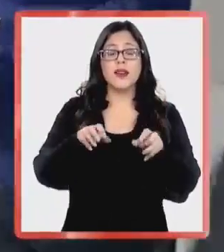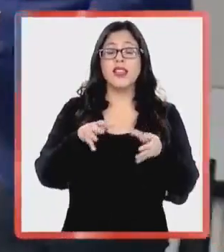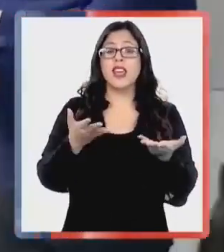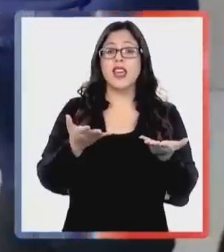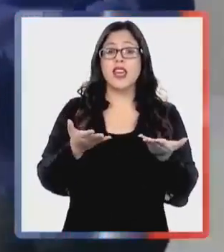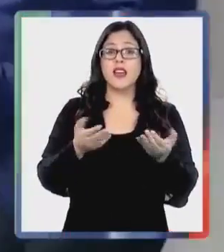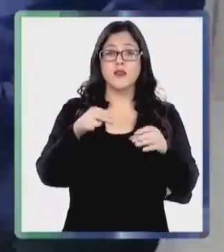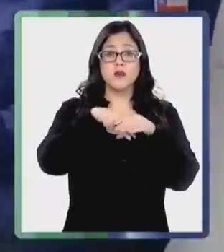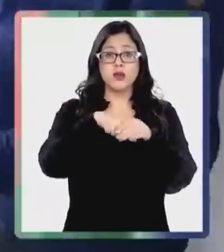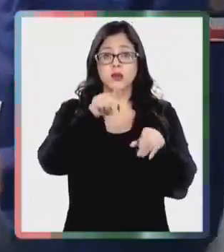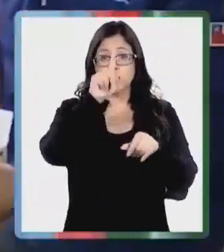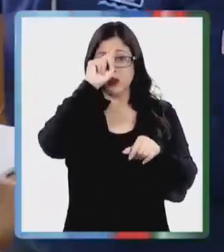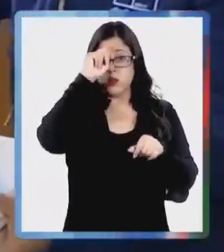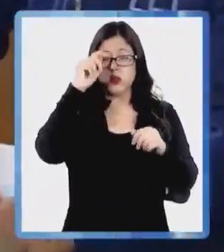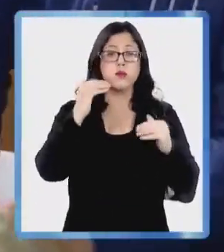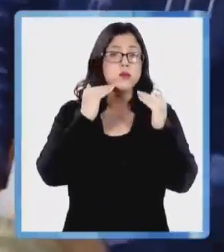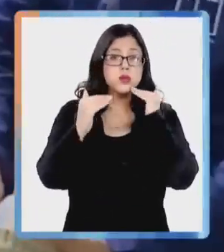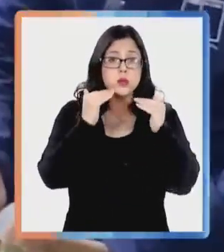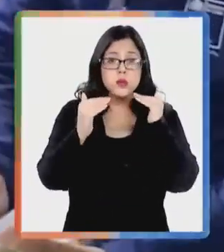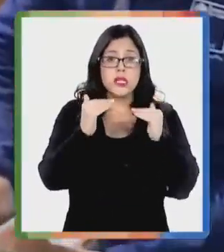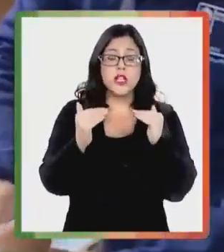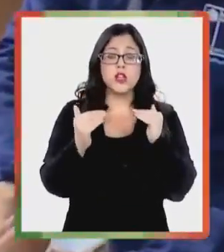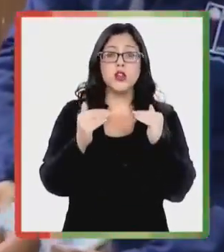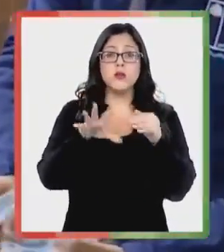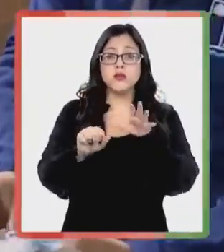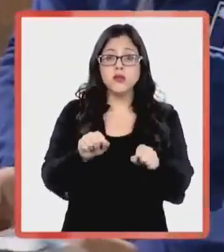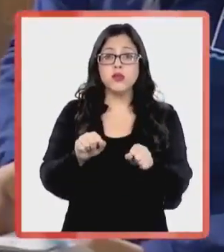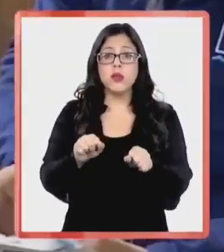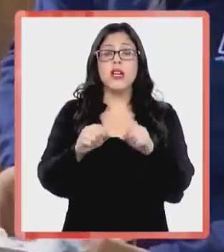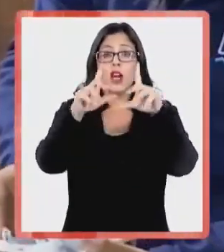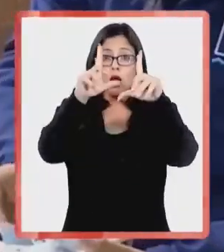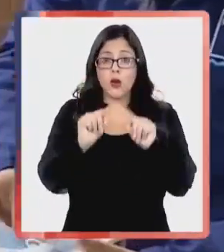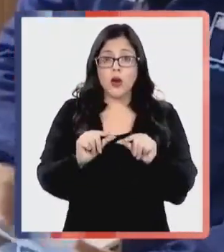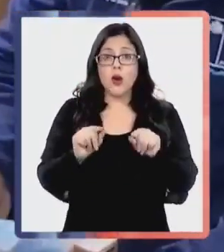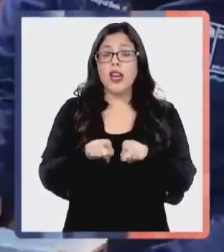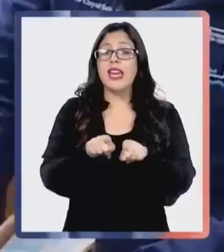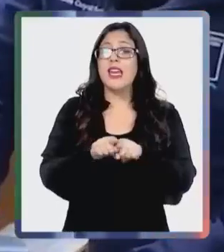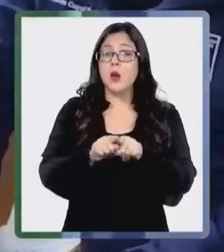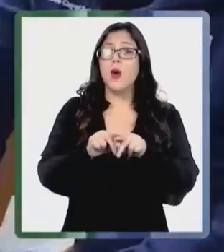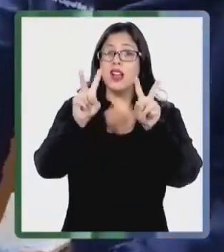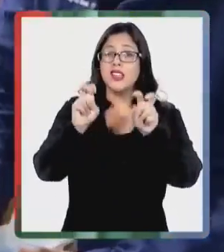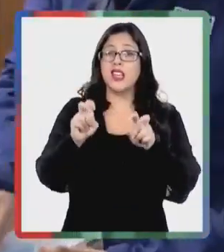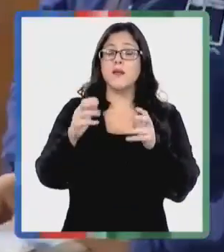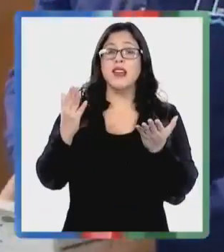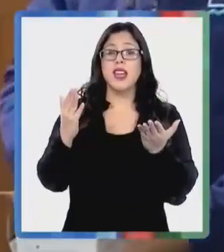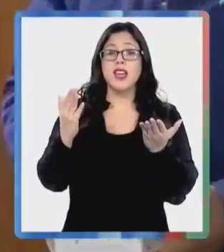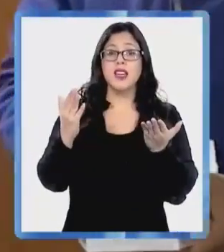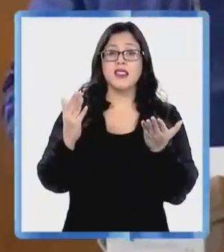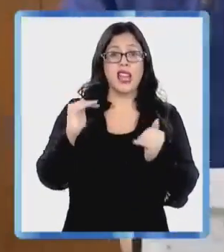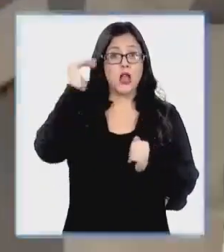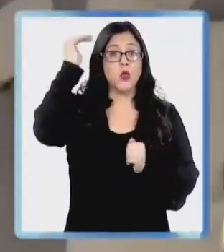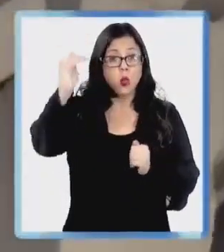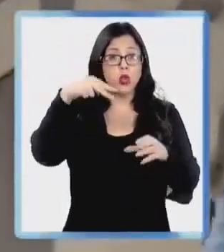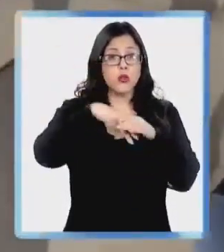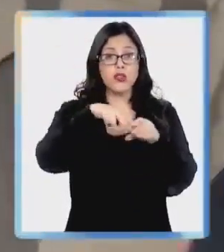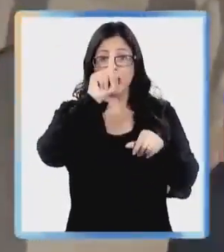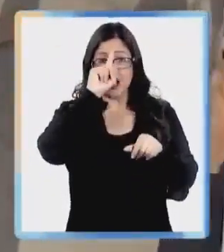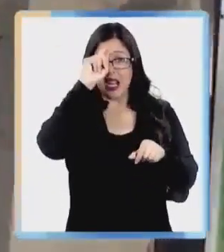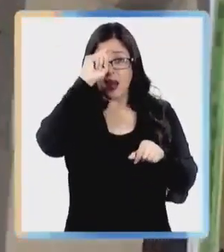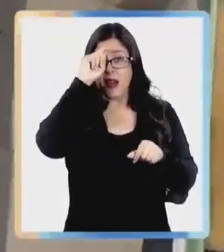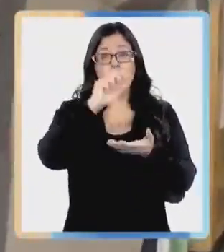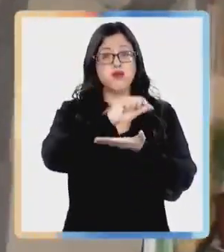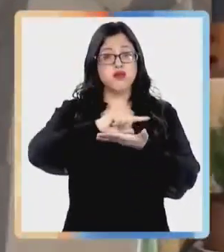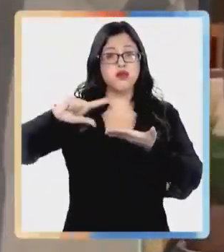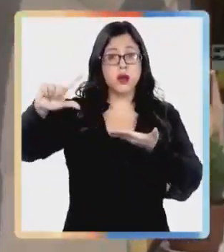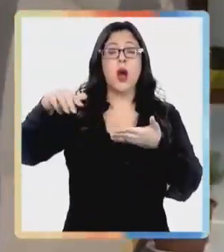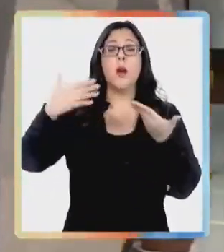ocupación de camas críticas pediátricas ha bajado, la autoridad de salud informó que la ocupación de las camas de adulto han ido en aumento, por lo que